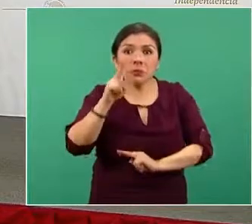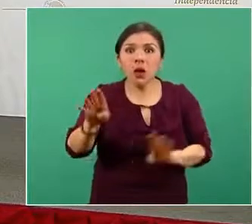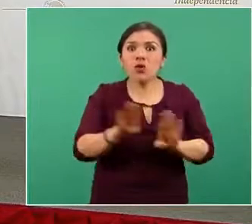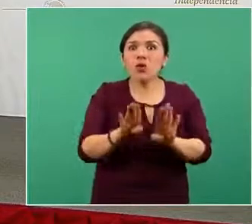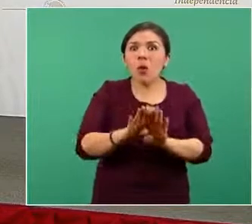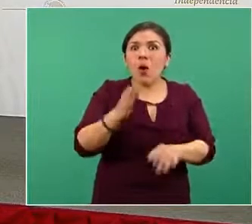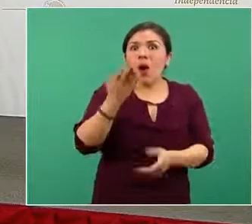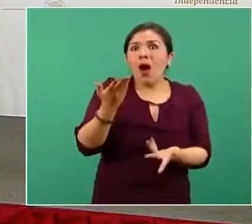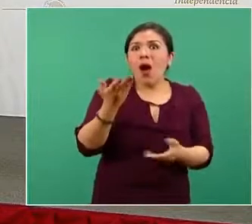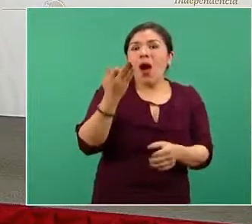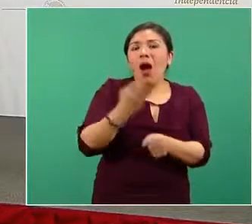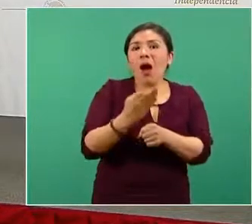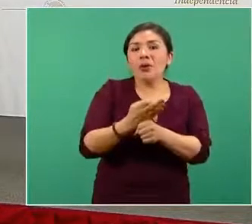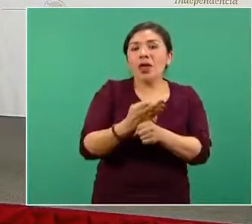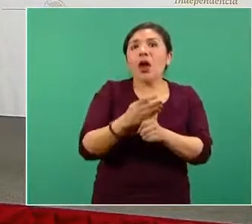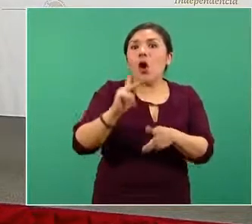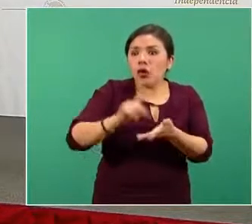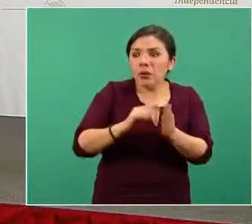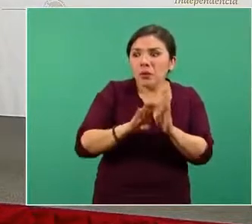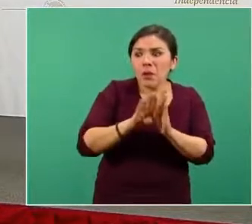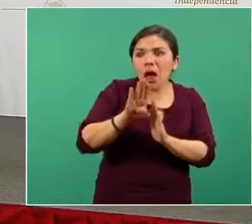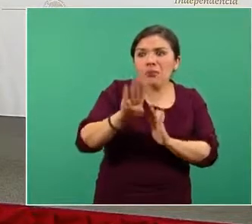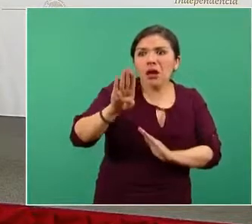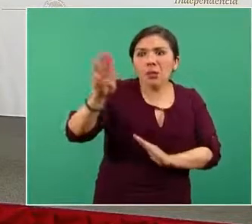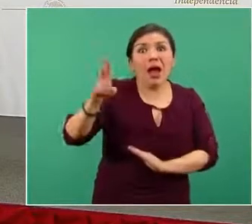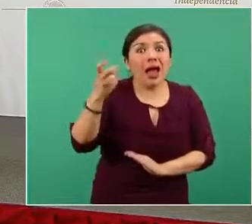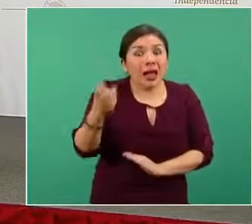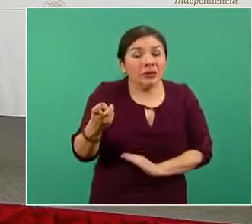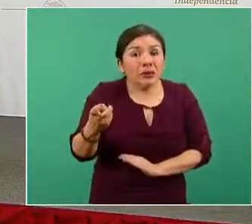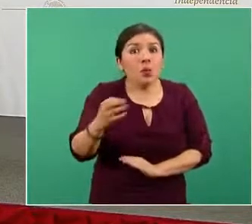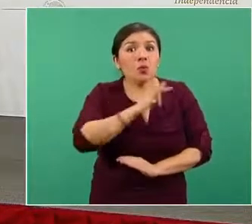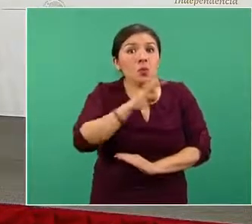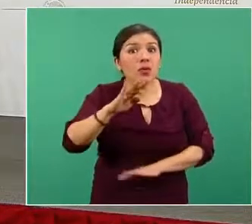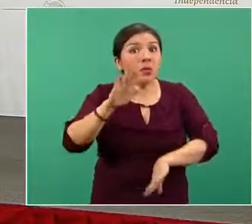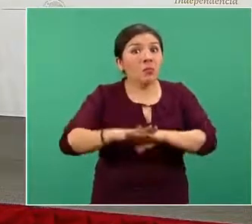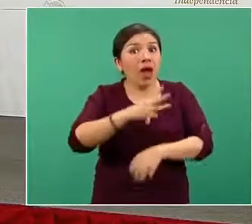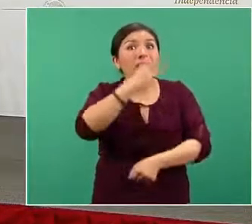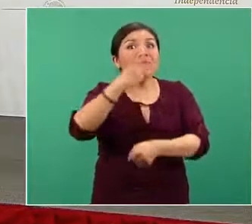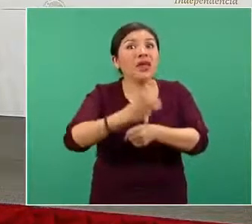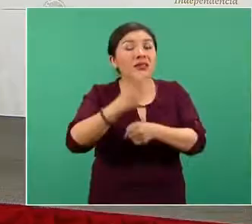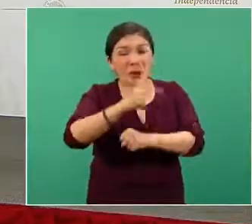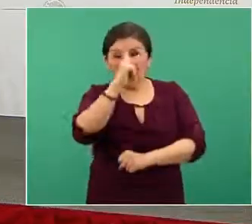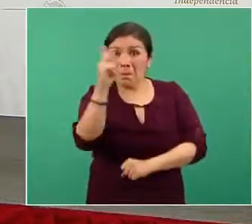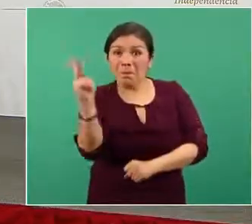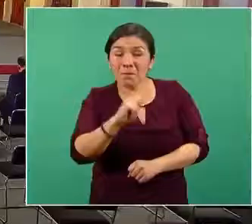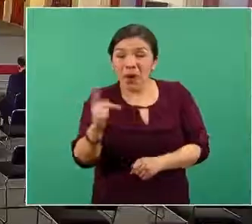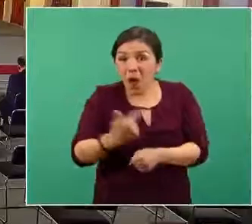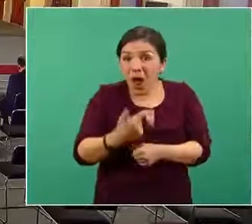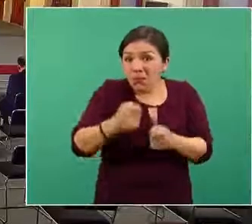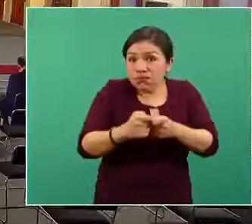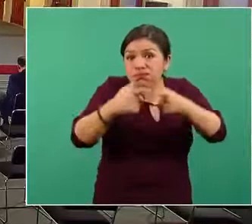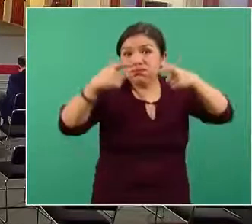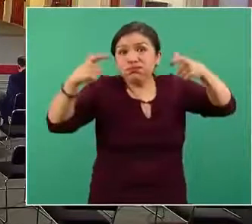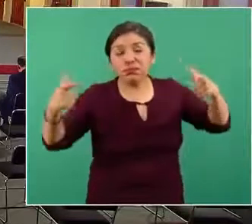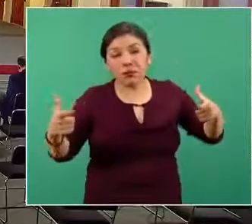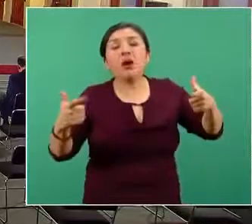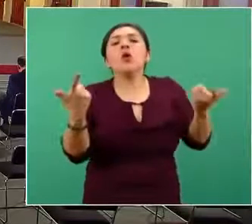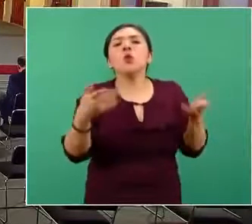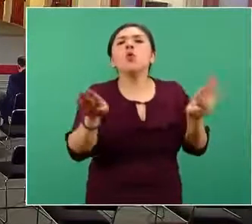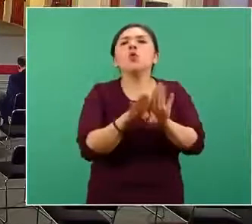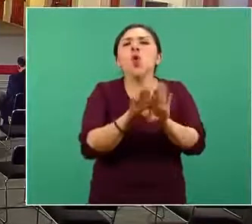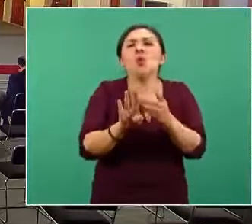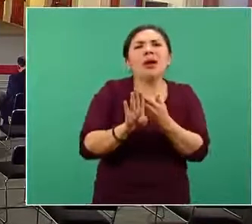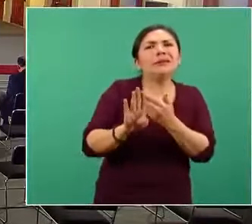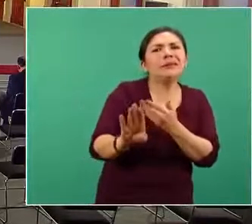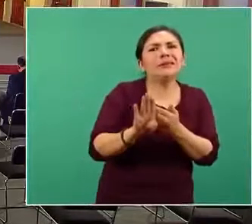una tendencia ascendente, sino que además se manifieste una tercera ola. Y la única forma en la que